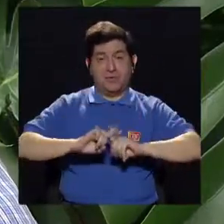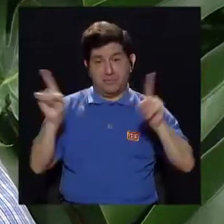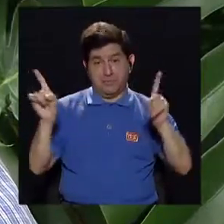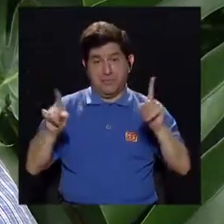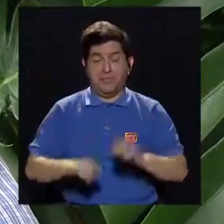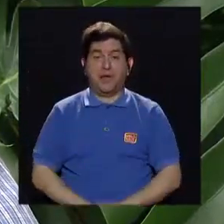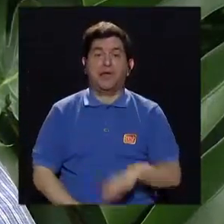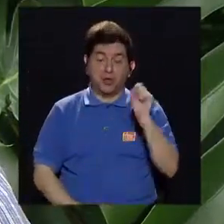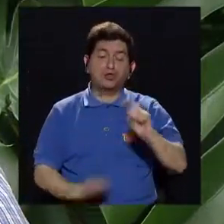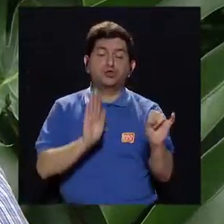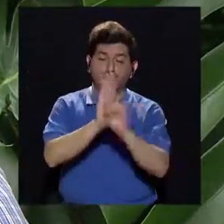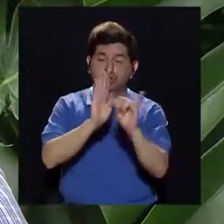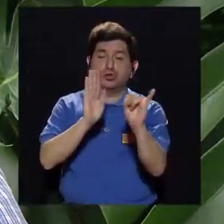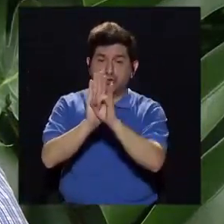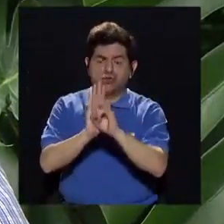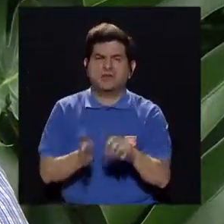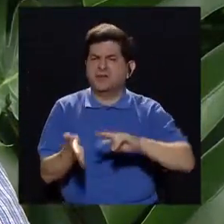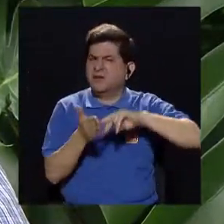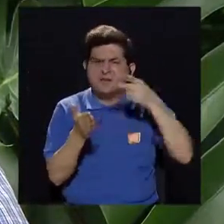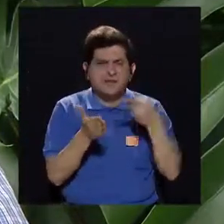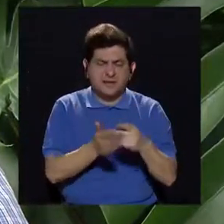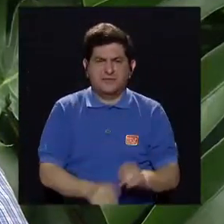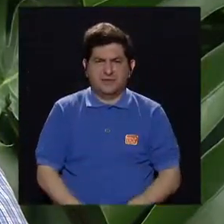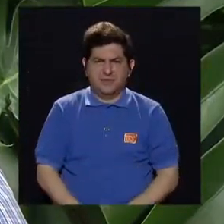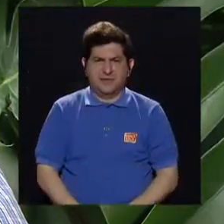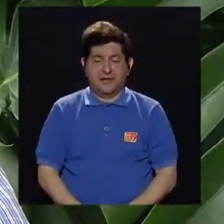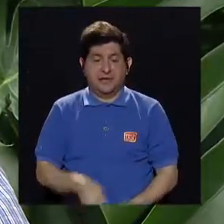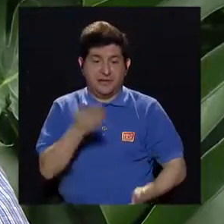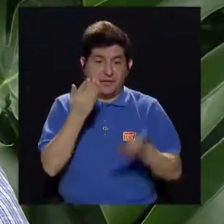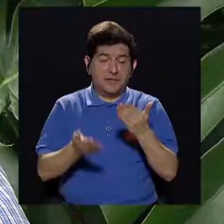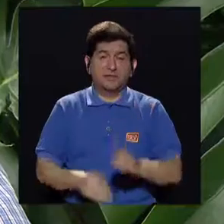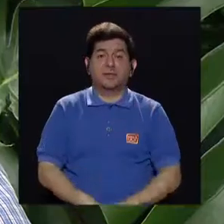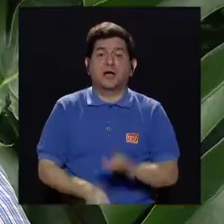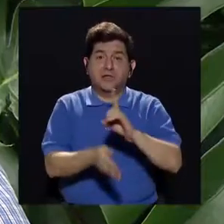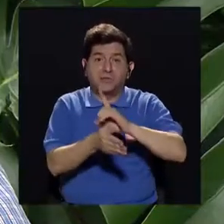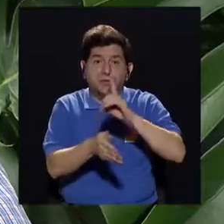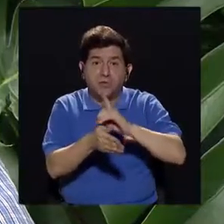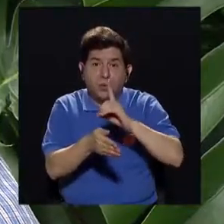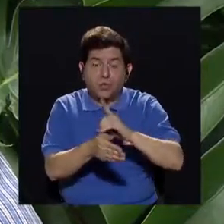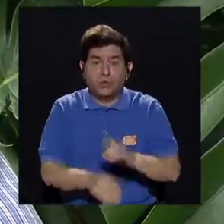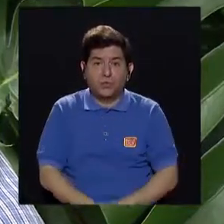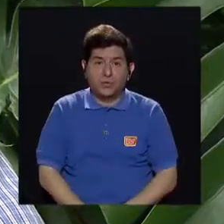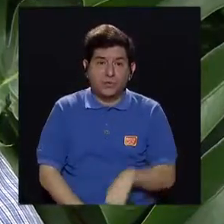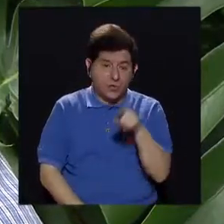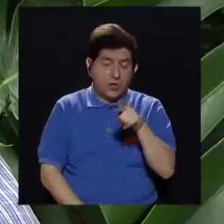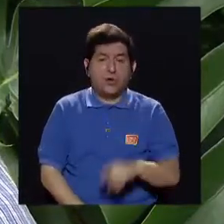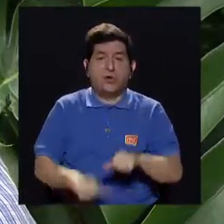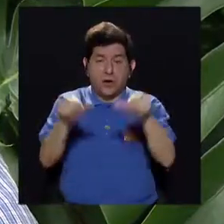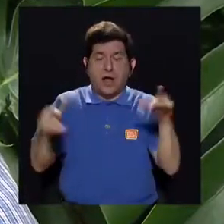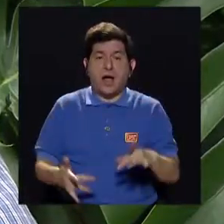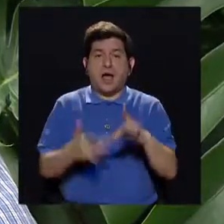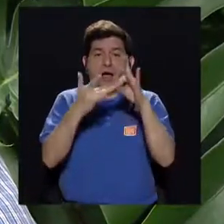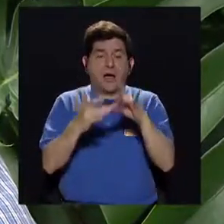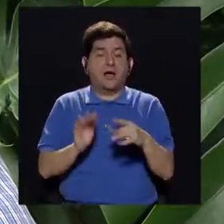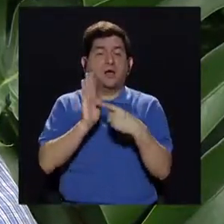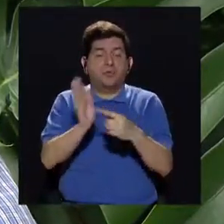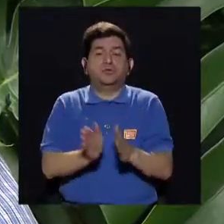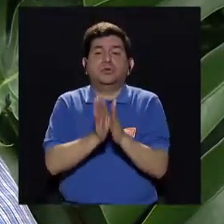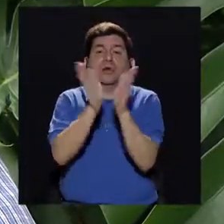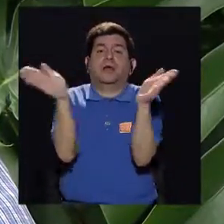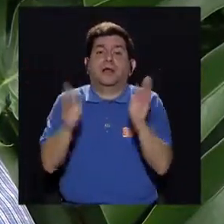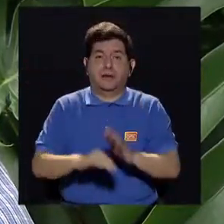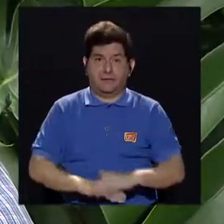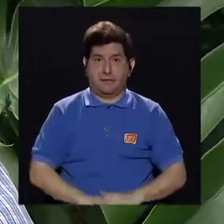por lo menos evidentemente se va a identificar. Digamos, ¿a qué me refiero con eso? Que un médico, evidentemente, sus campos de especialidad le va a decir en